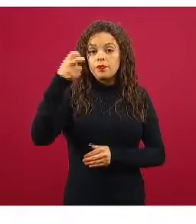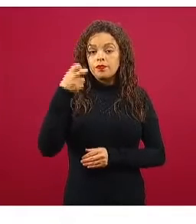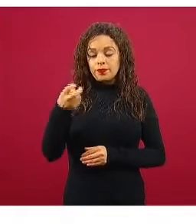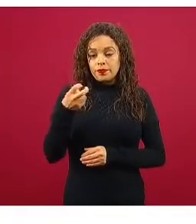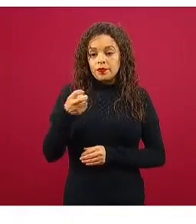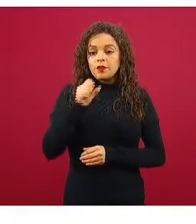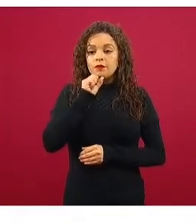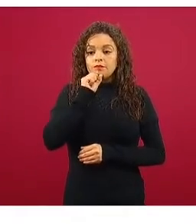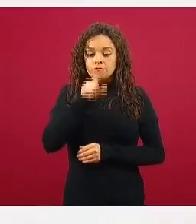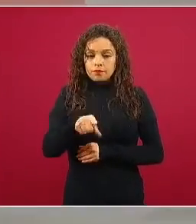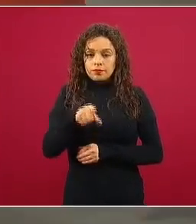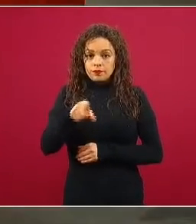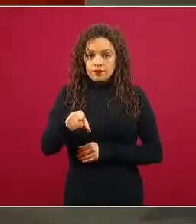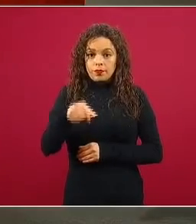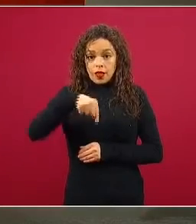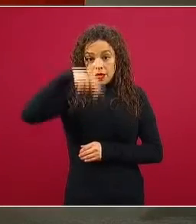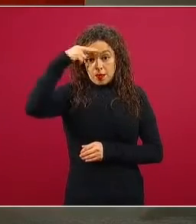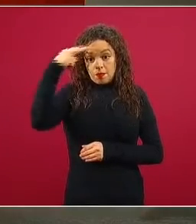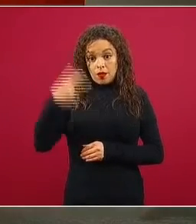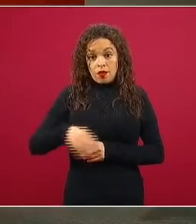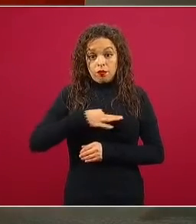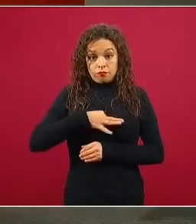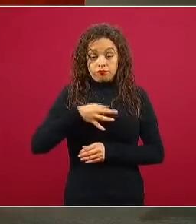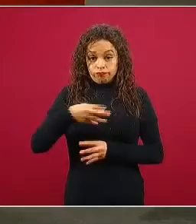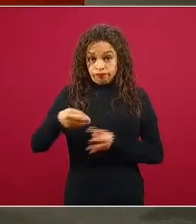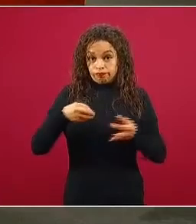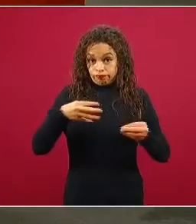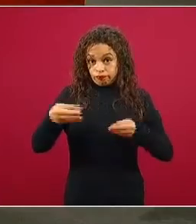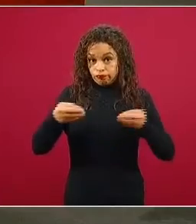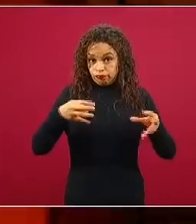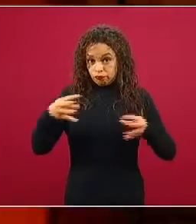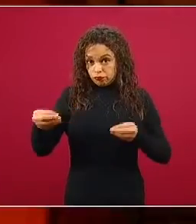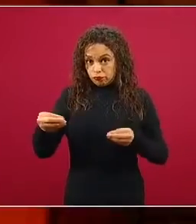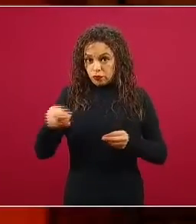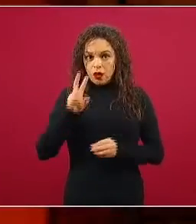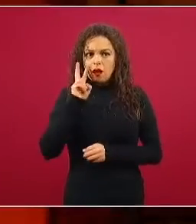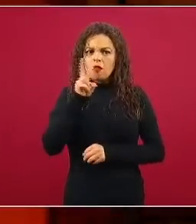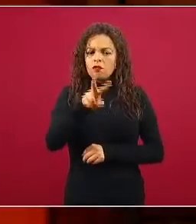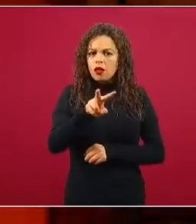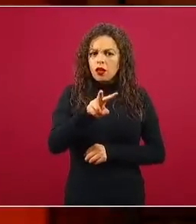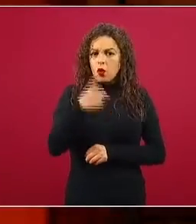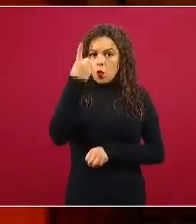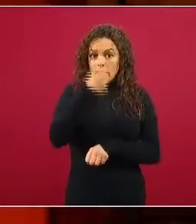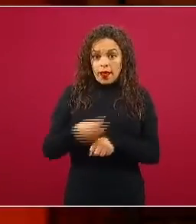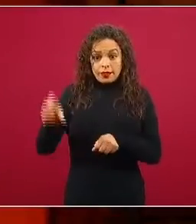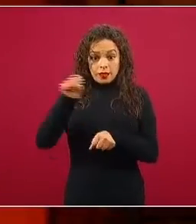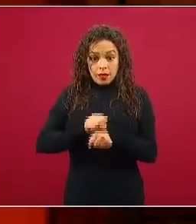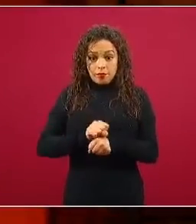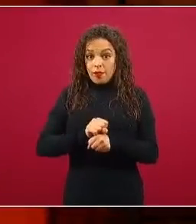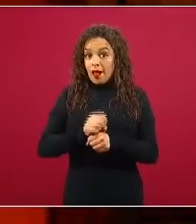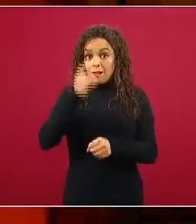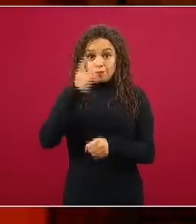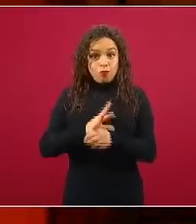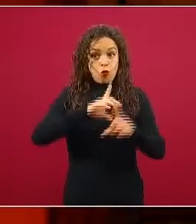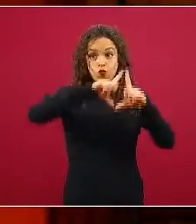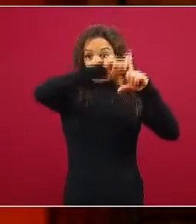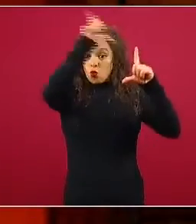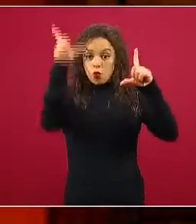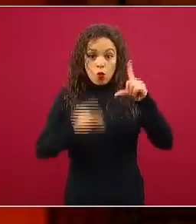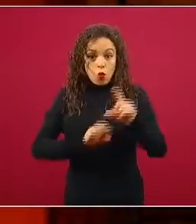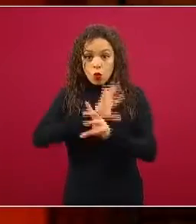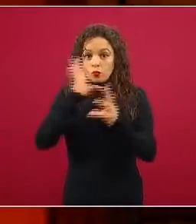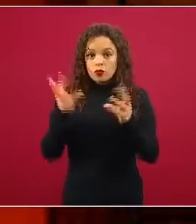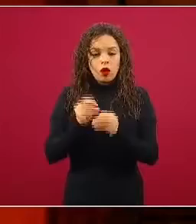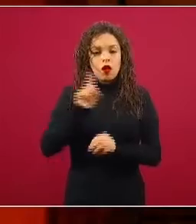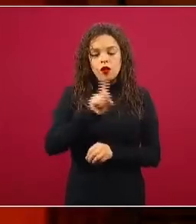que la epidemia en México no se va a presentar en una sola semana en todo el país, sino se va a presentar en diferentes